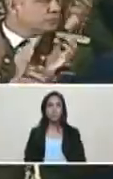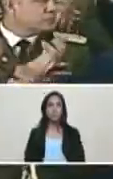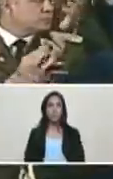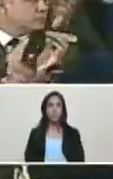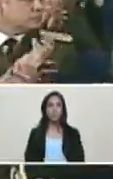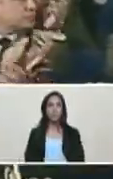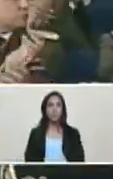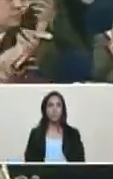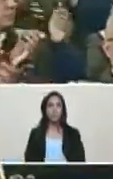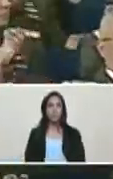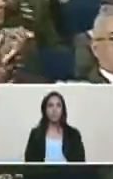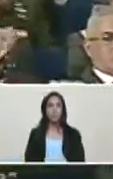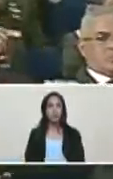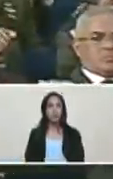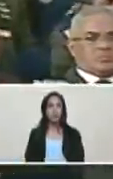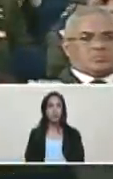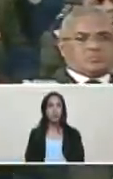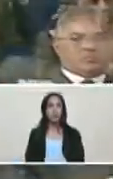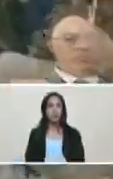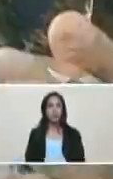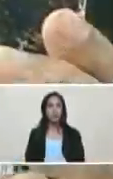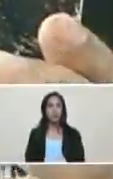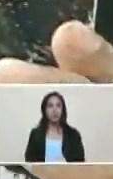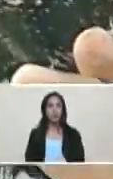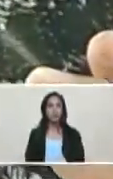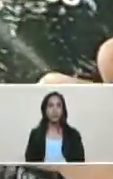de mayor calidad